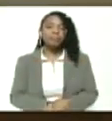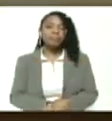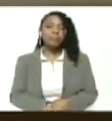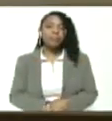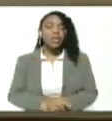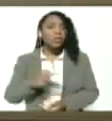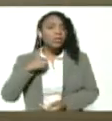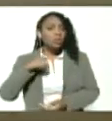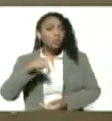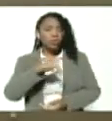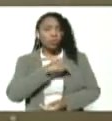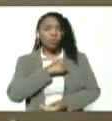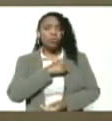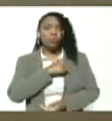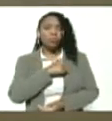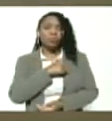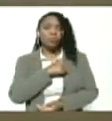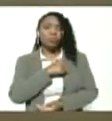Nosotros